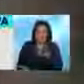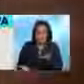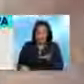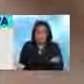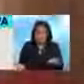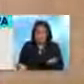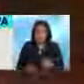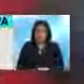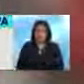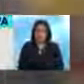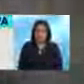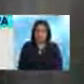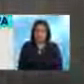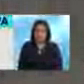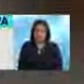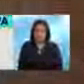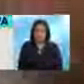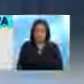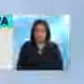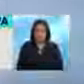tienes? Ya.